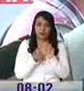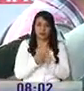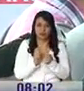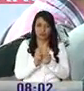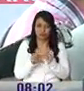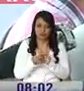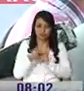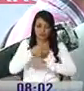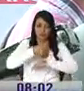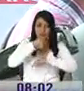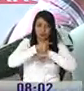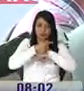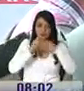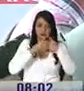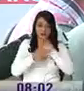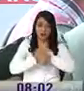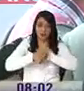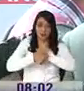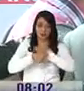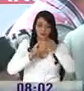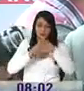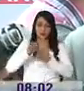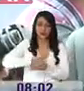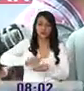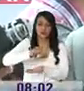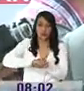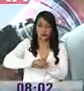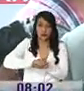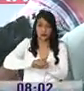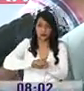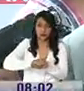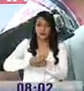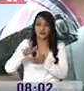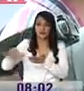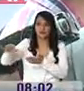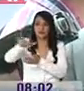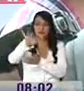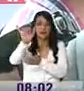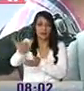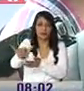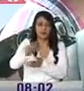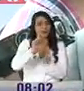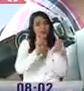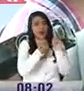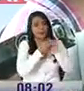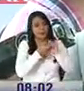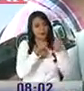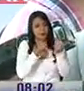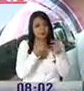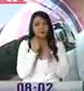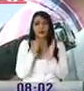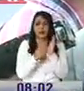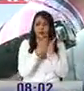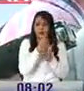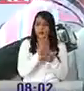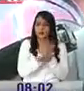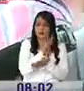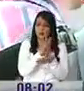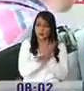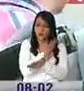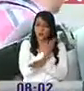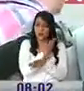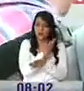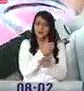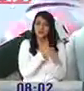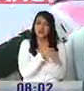guayas Galápagos y Azuay y de ahí se mantienen el tema de los recintos electorales a de un recinto que a otro un recinto cercano